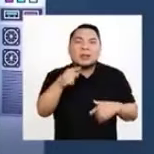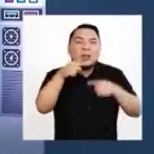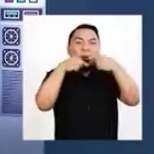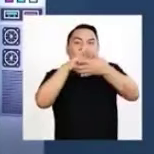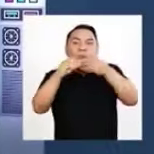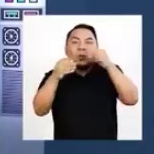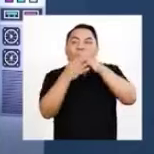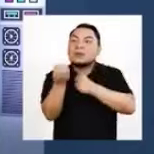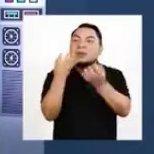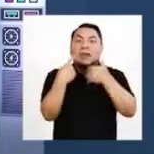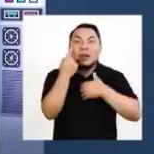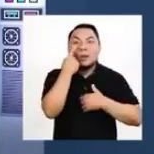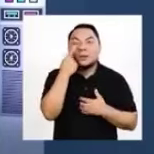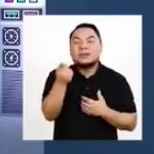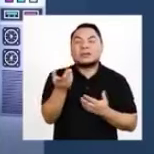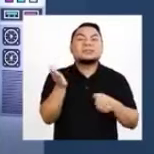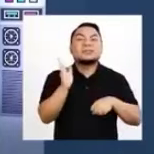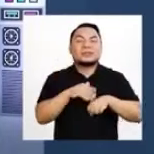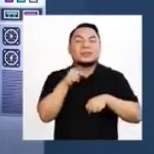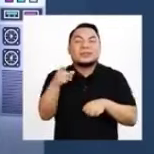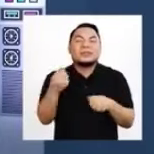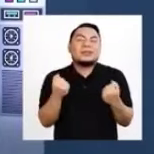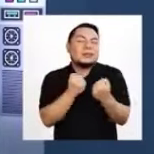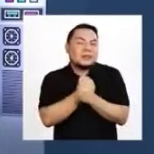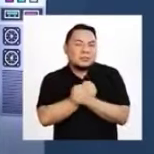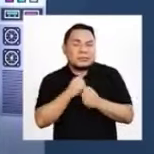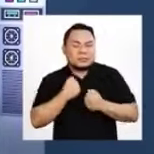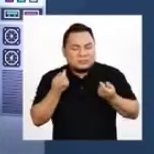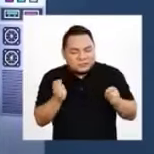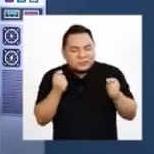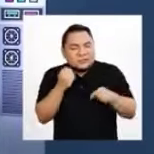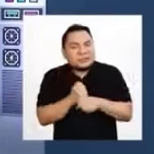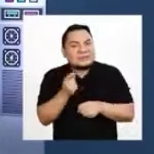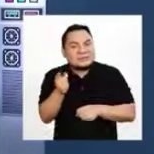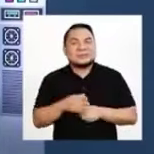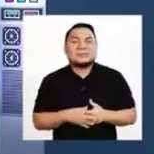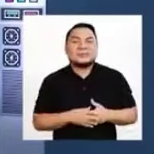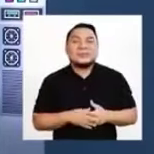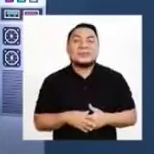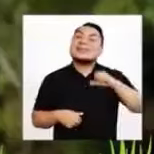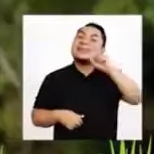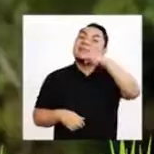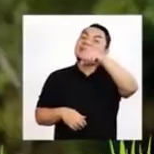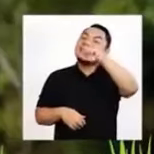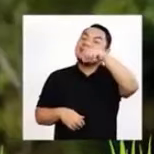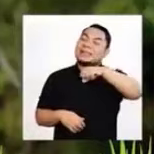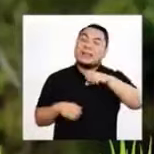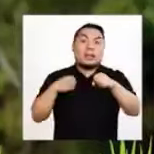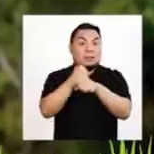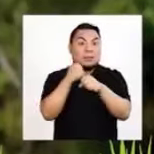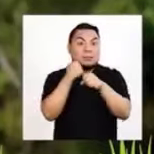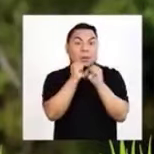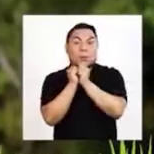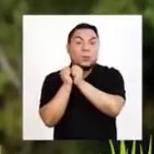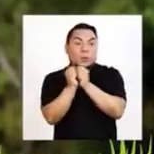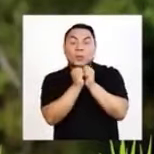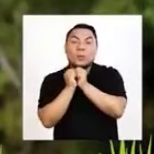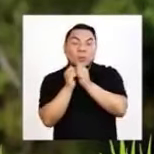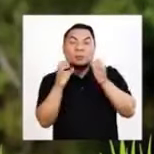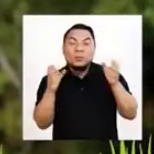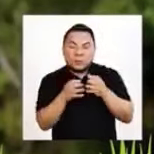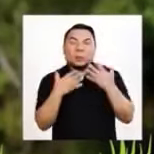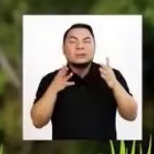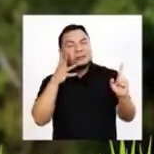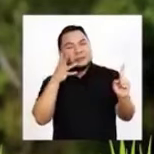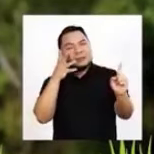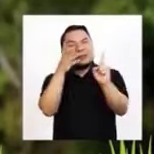¡Qué hermoso relato hemos conocido acerca del amor y el esfuerzo! ¡Sí! Trabajando juntas